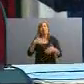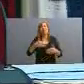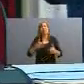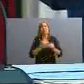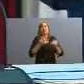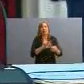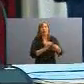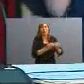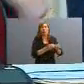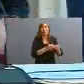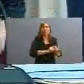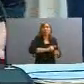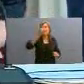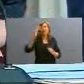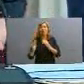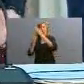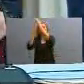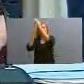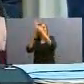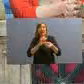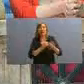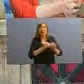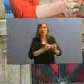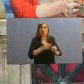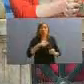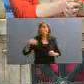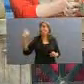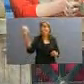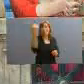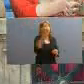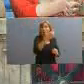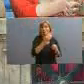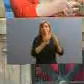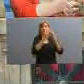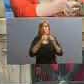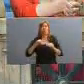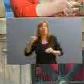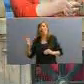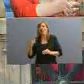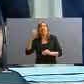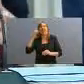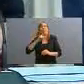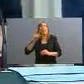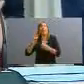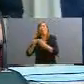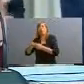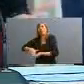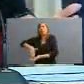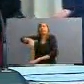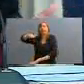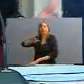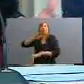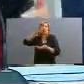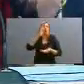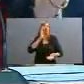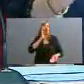que suben a la Corte y, por lo tanto, en las Cortes de todo el mundo no pueden subir 10.000, 12.000 causas, porque tienen, en Estados Unidos